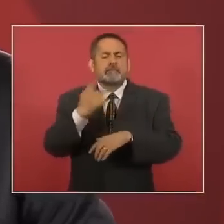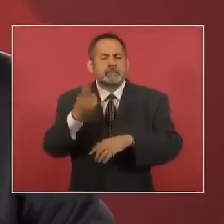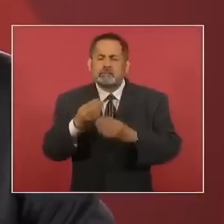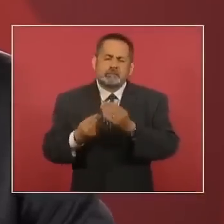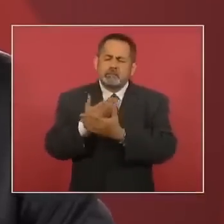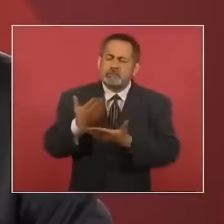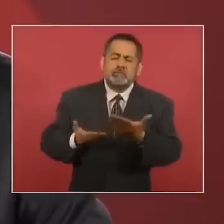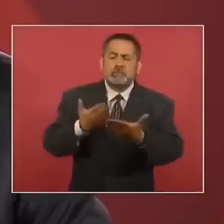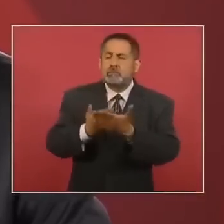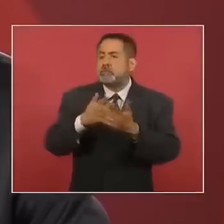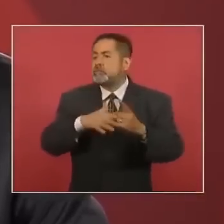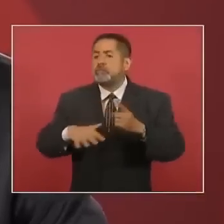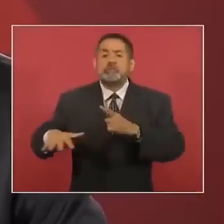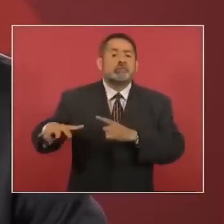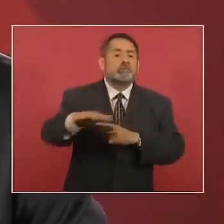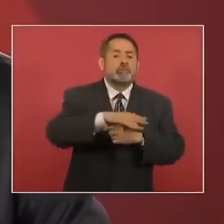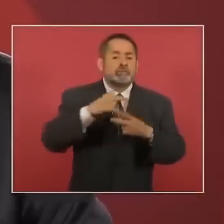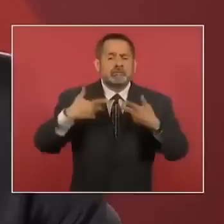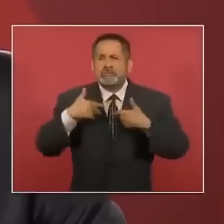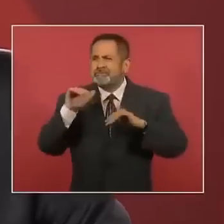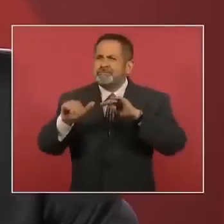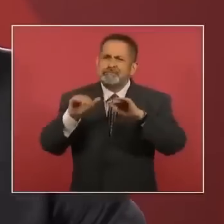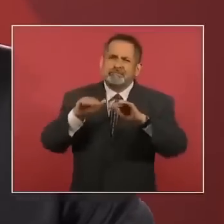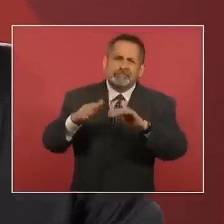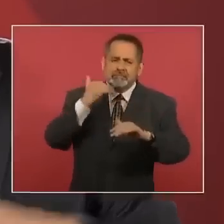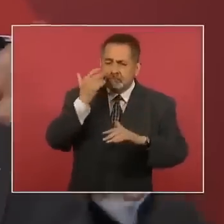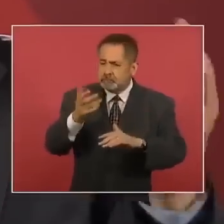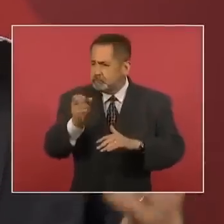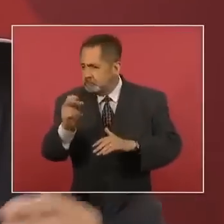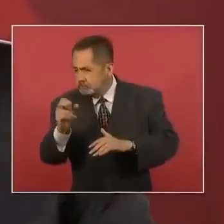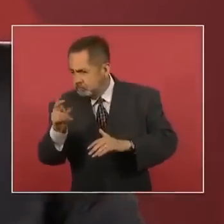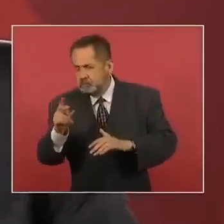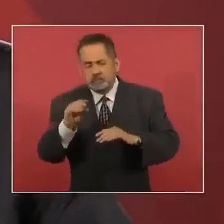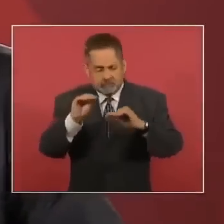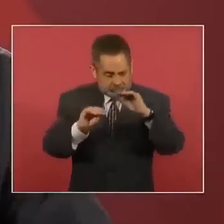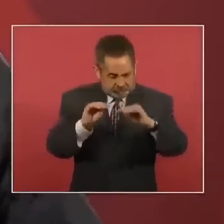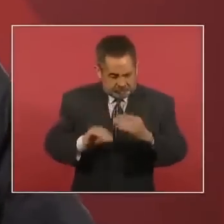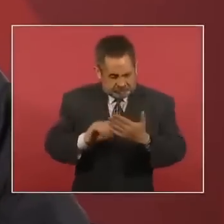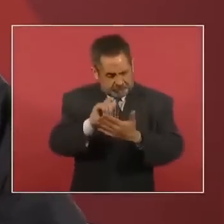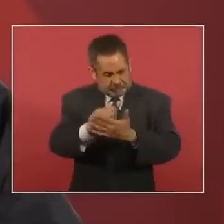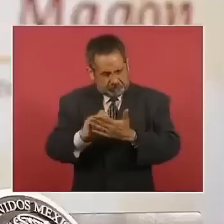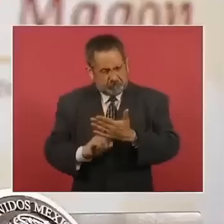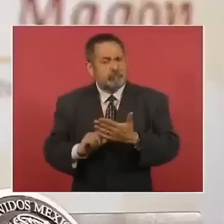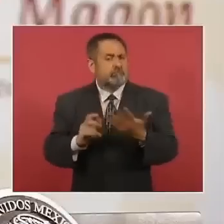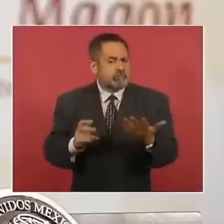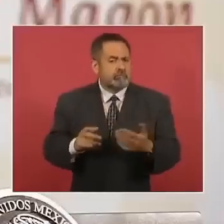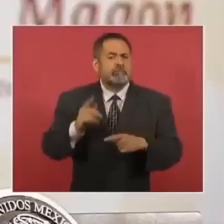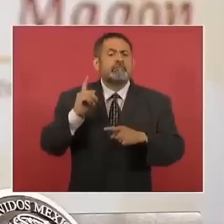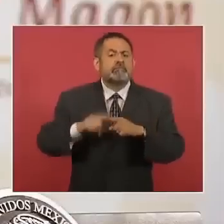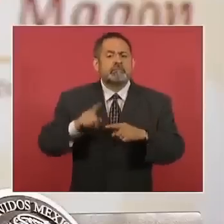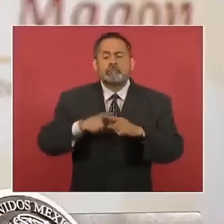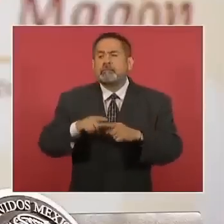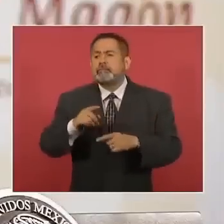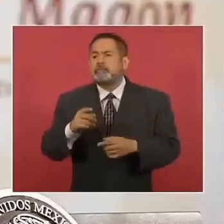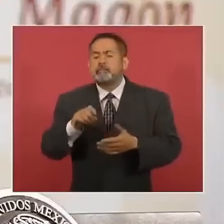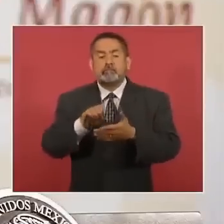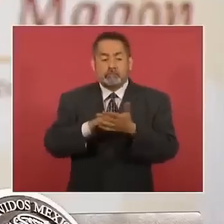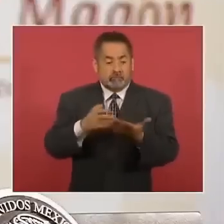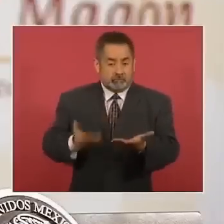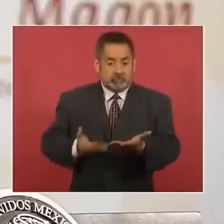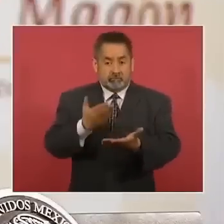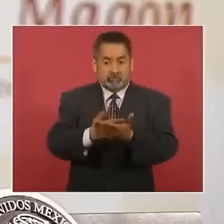se concretiza finalmente la propuesta de entre otras cosas que haya reducción en el número de